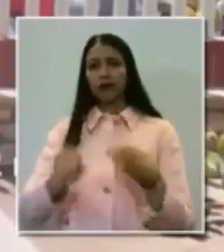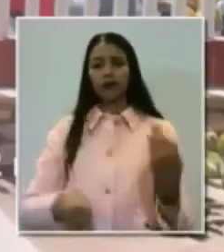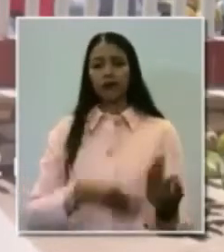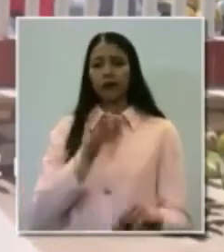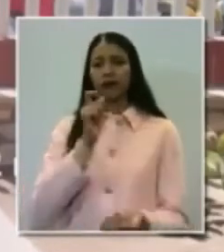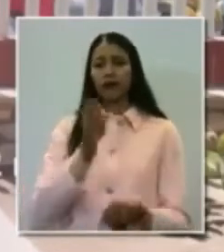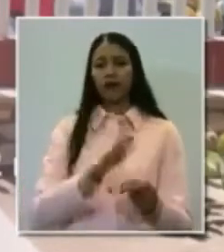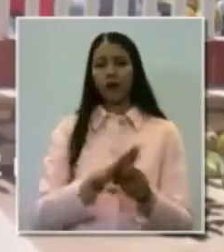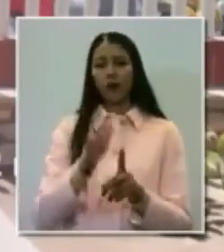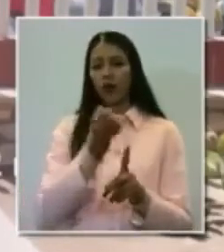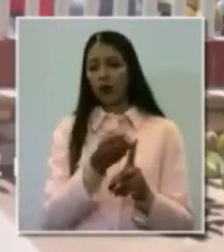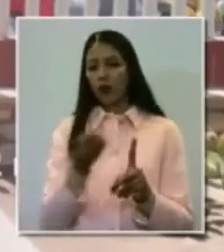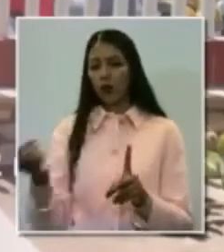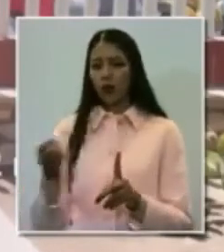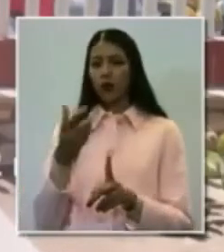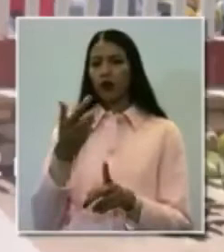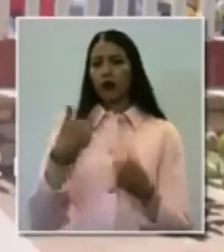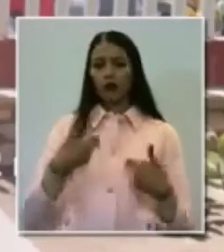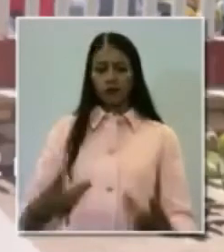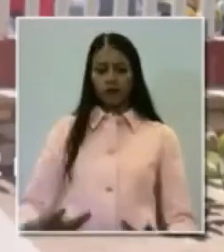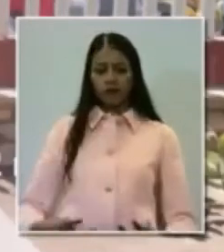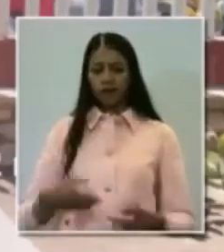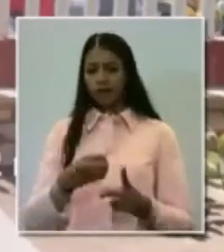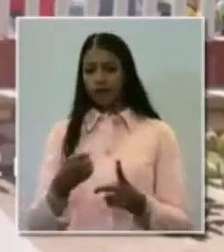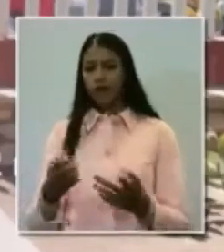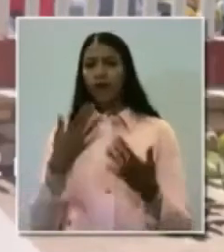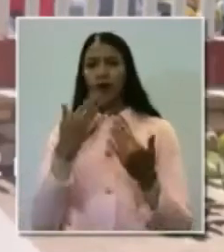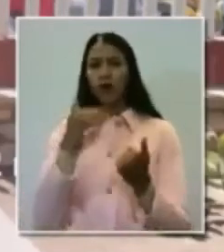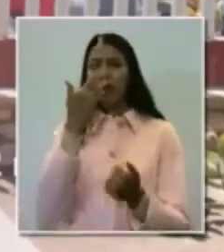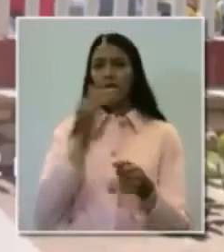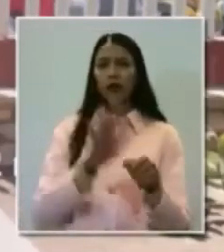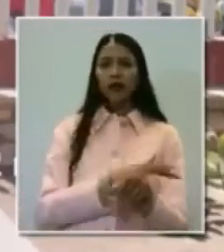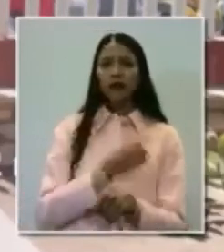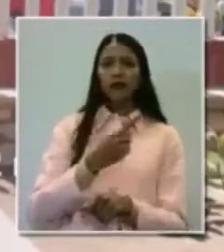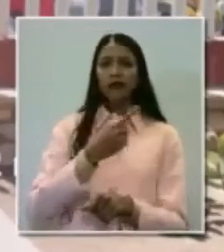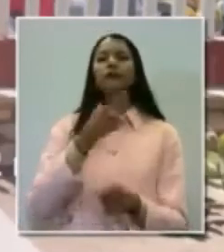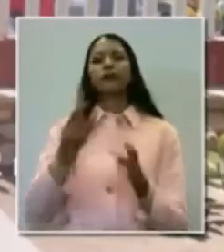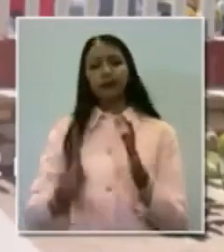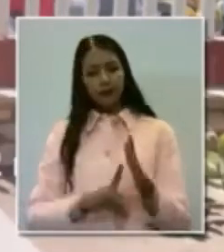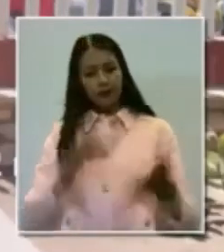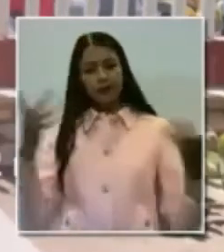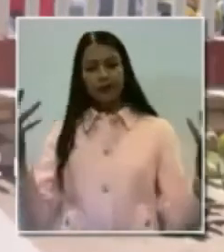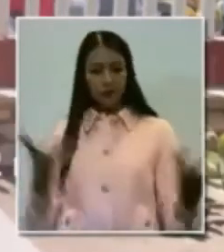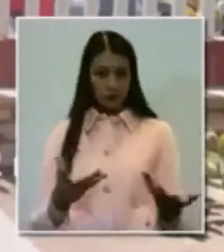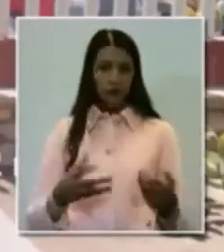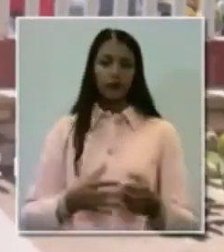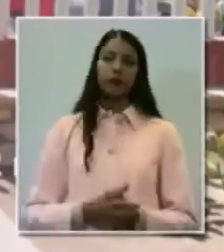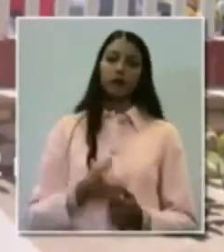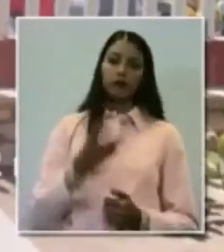el reordenamiento del recurso humano, y no hay razón para volverlo a hacer. Entonces,